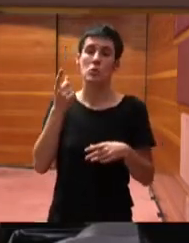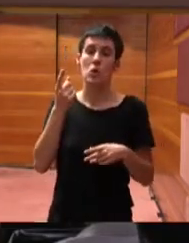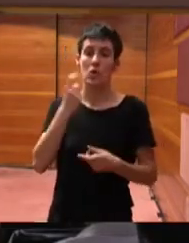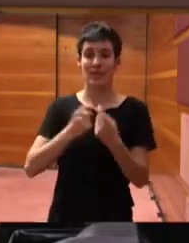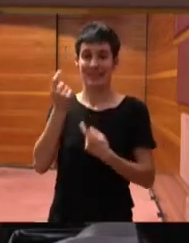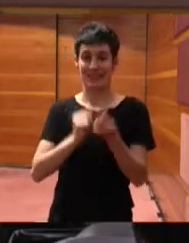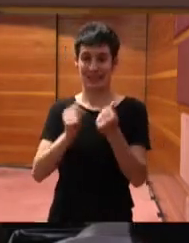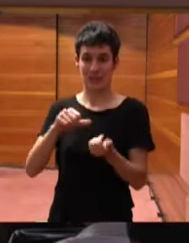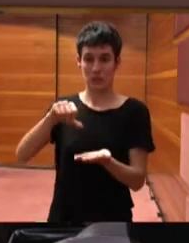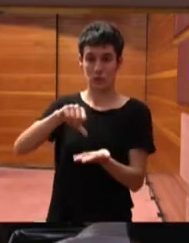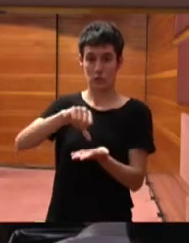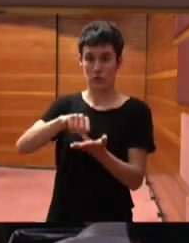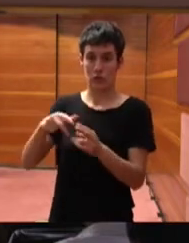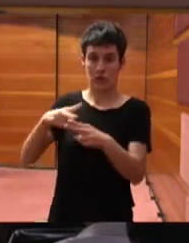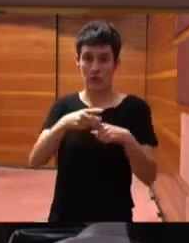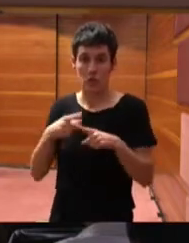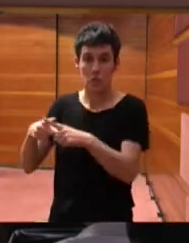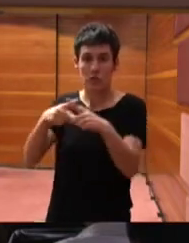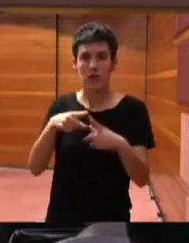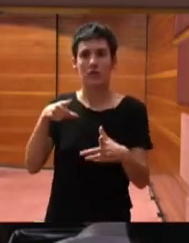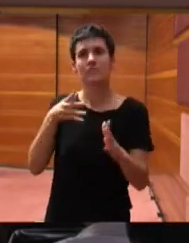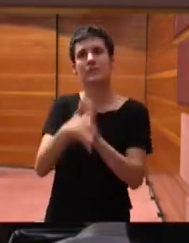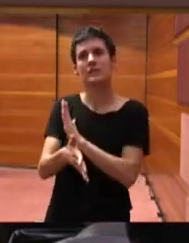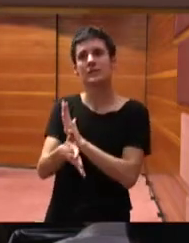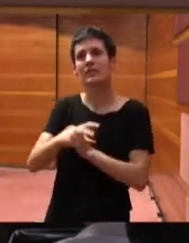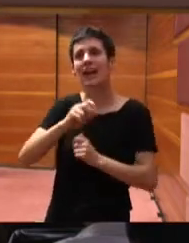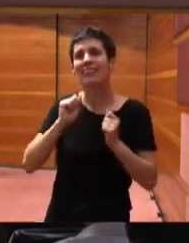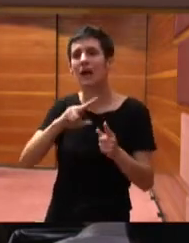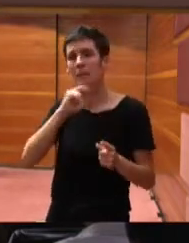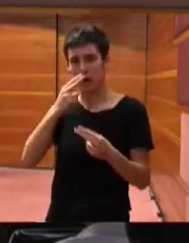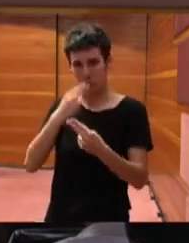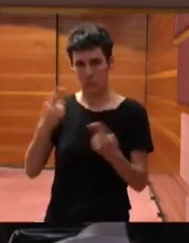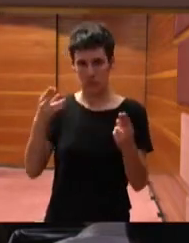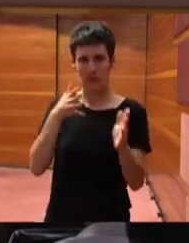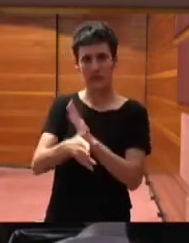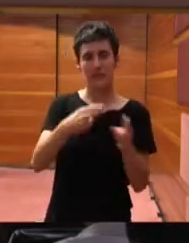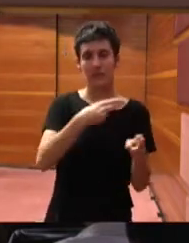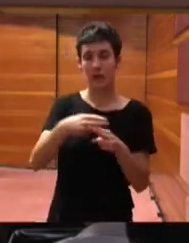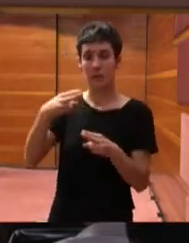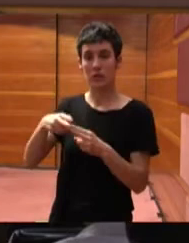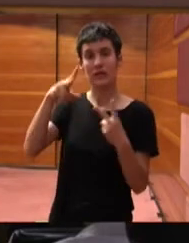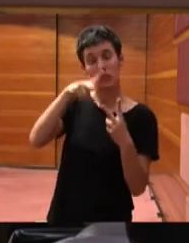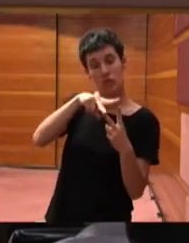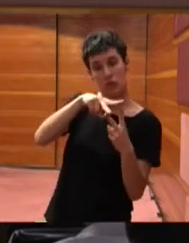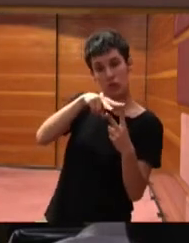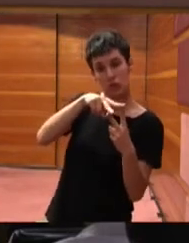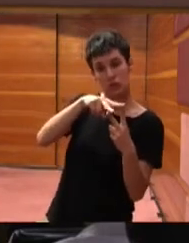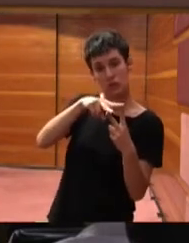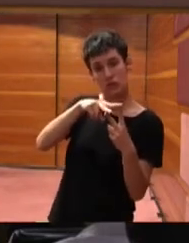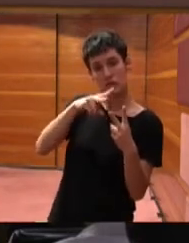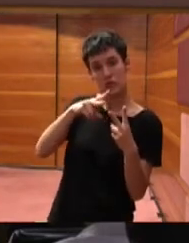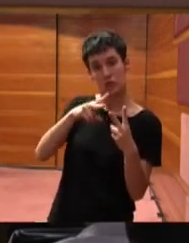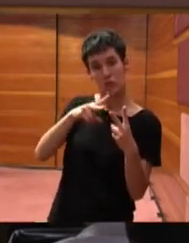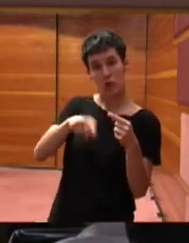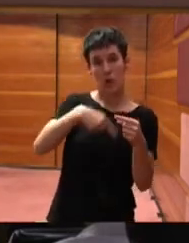ciudad es un elemento de valor público. ¿Qué quiero decir con esto? Que ante dos políticas que obtengan el mismo impacto,